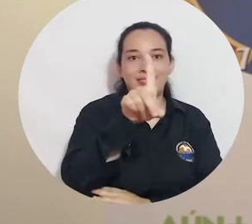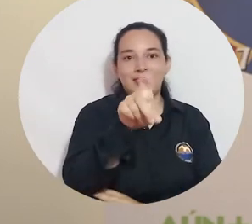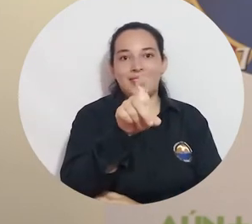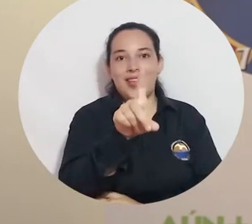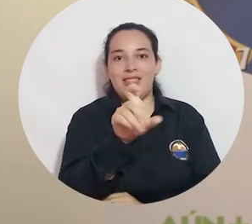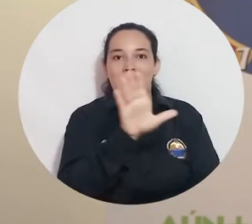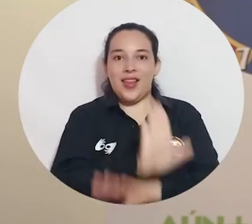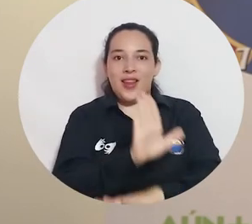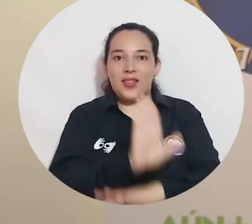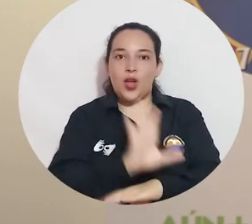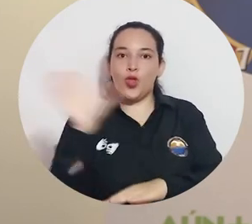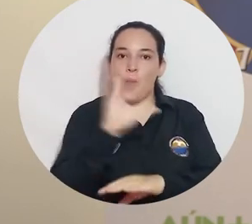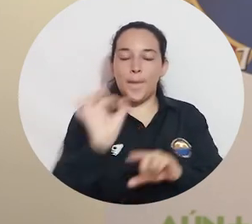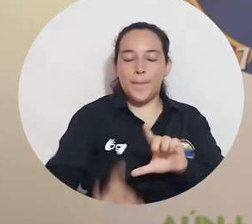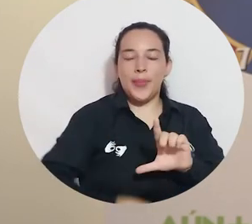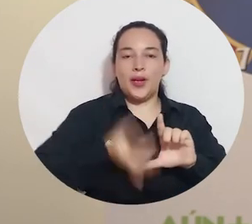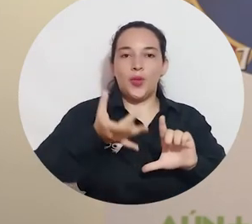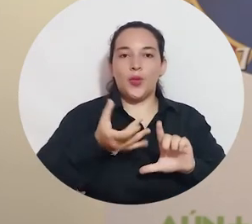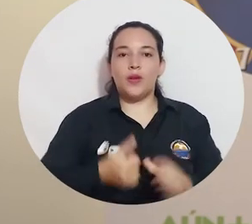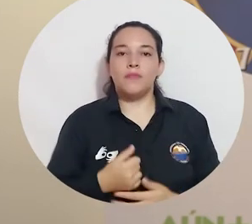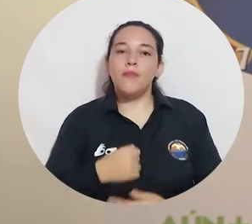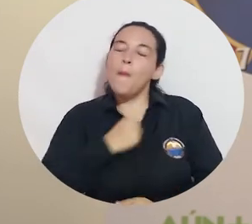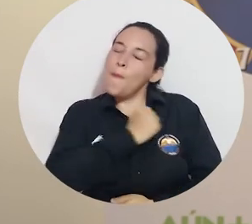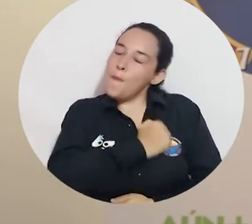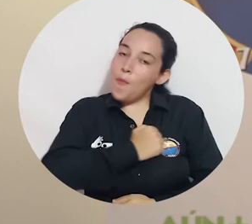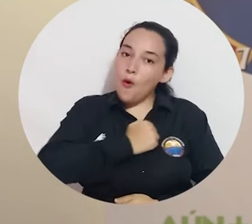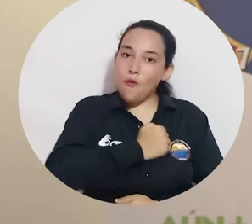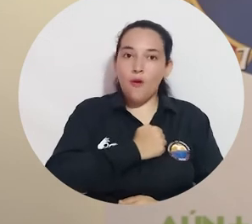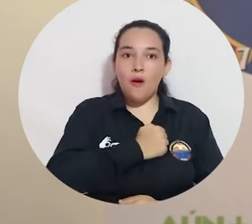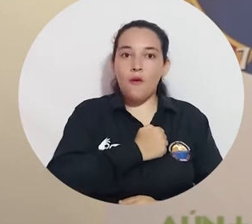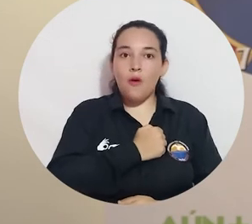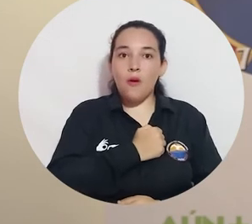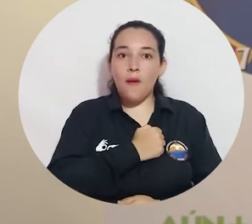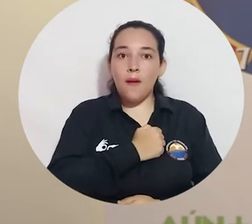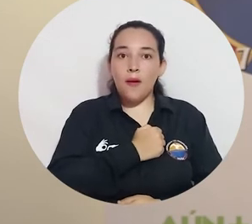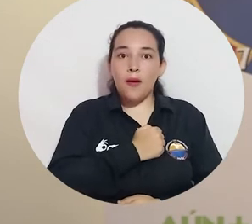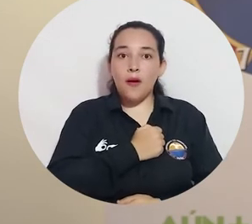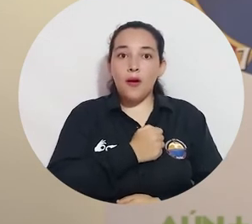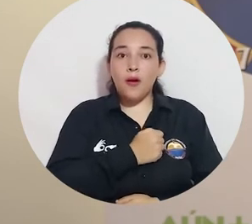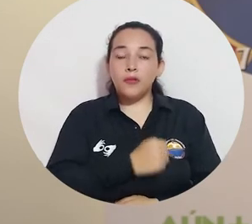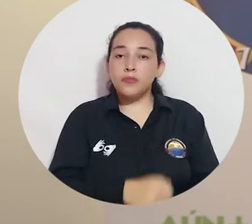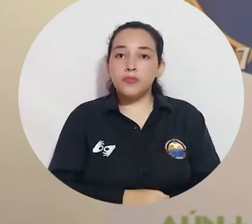6 de la tarde de manera virtual. Por favor, no